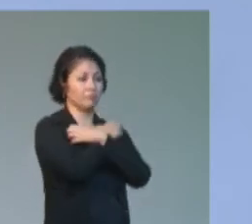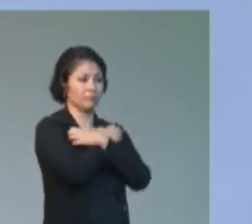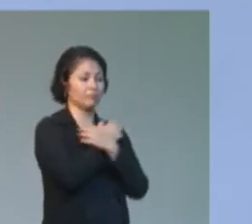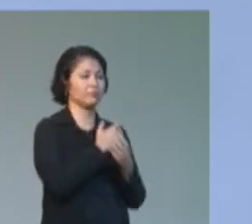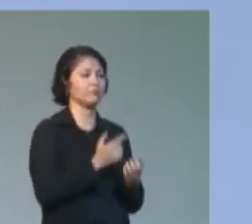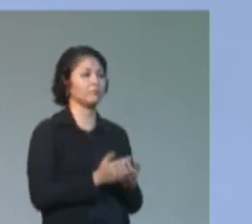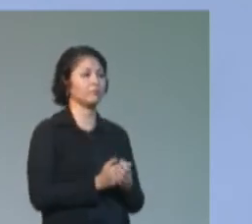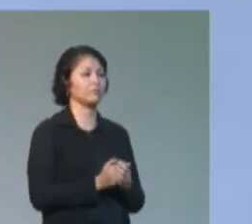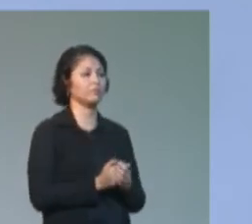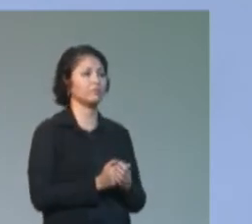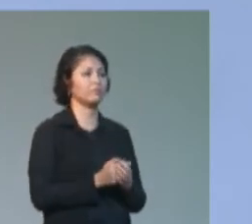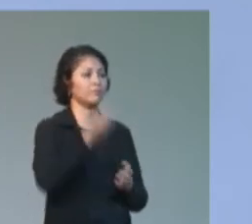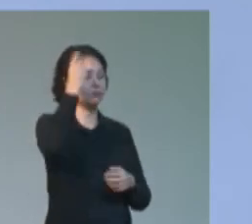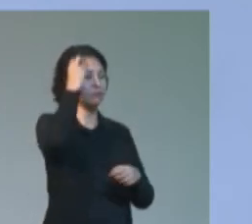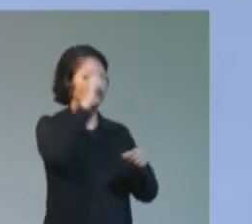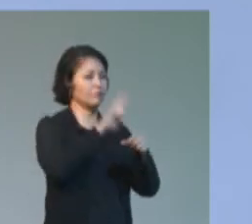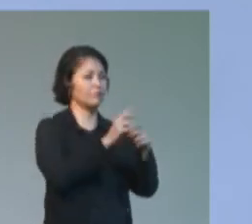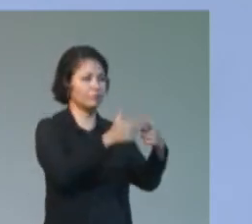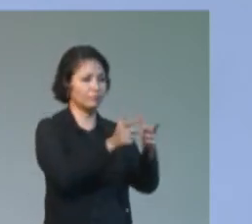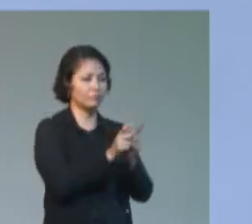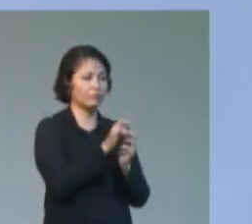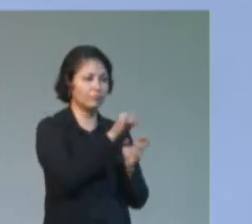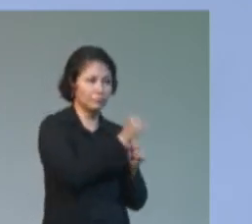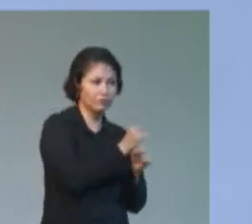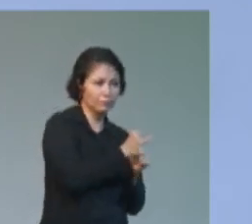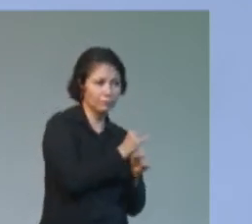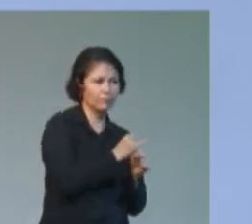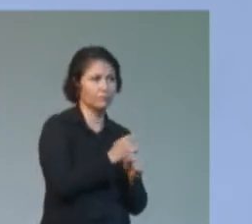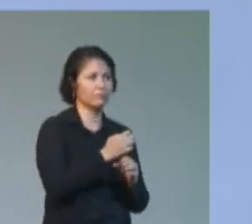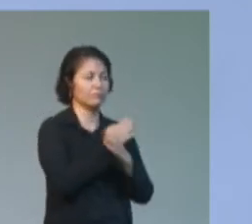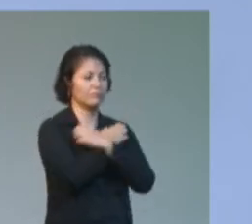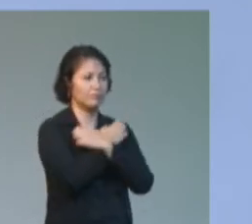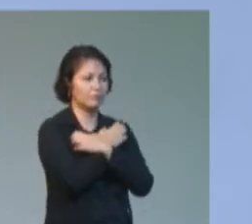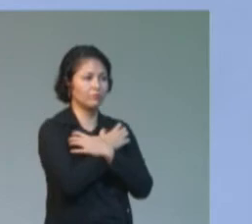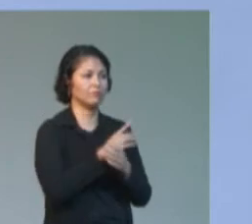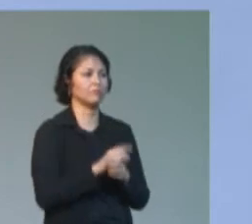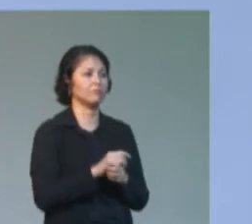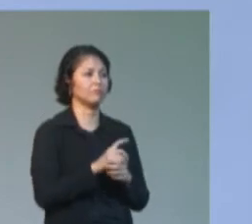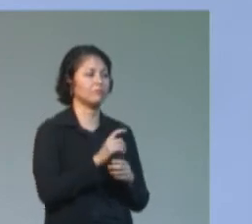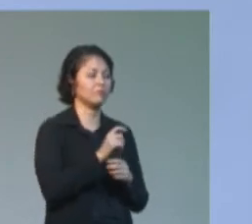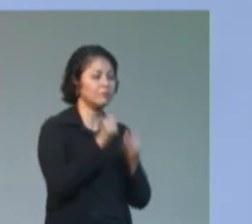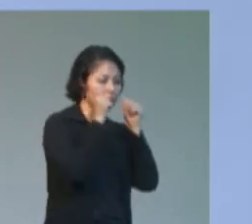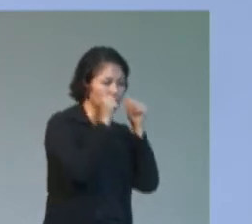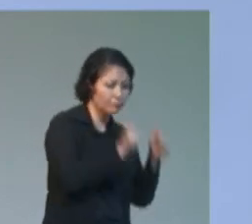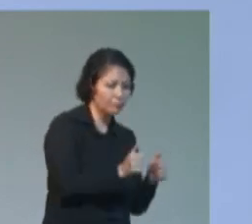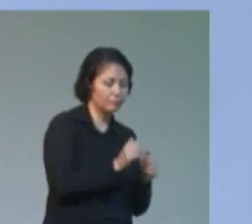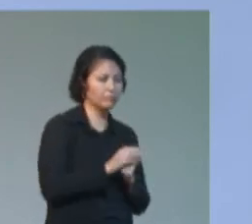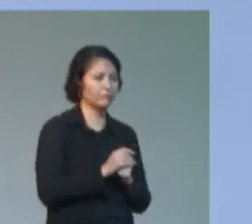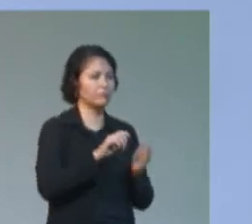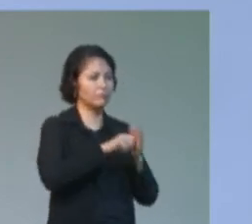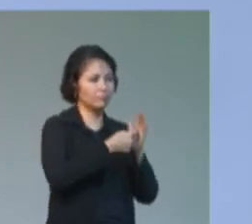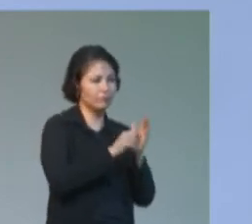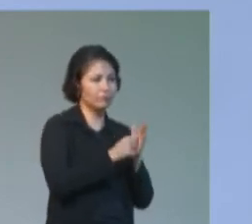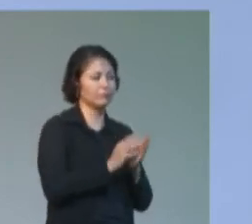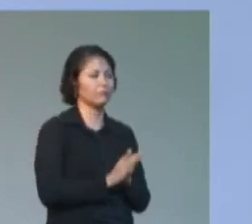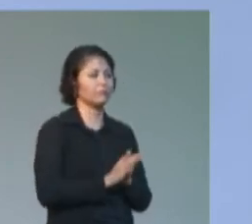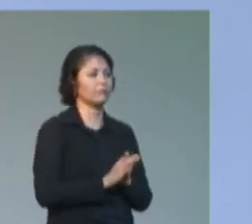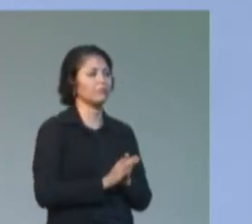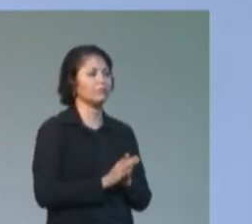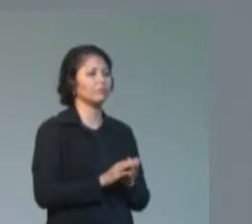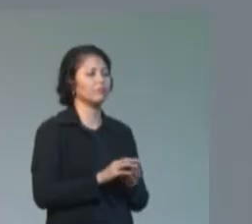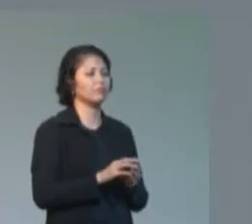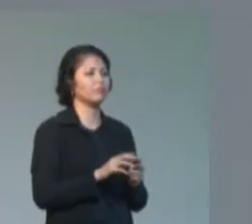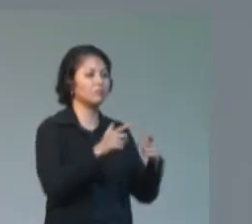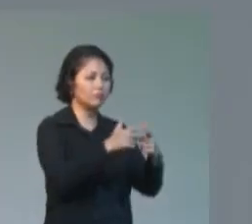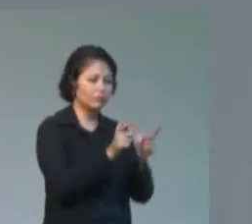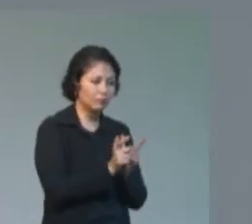director del grupo de investigación didáctica análisis tecnológico y cualitativo código de grupo de la consejería